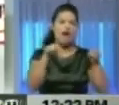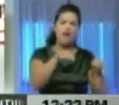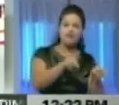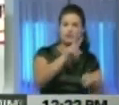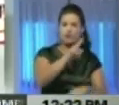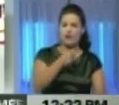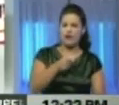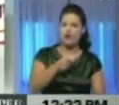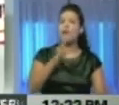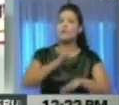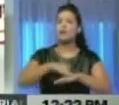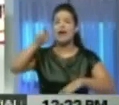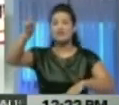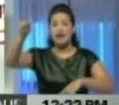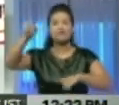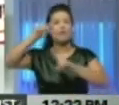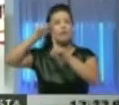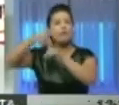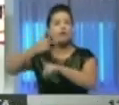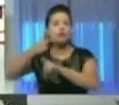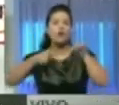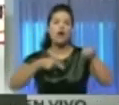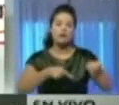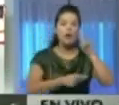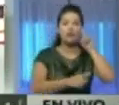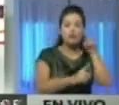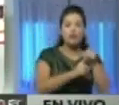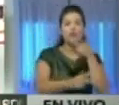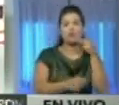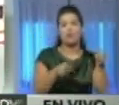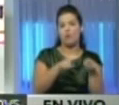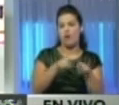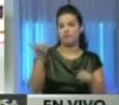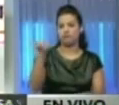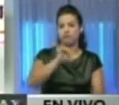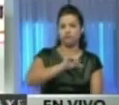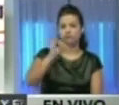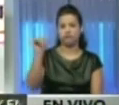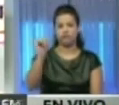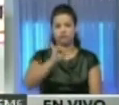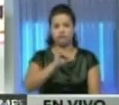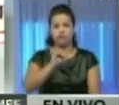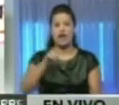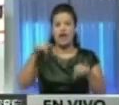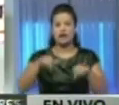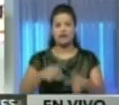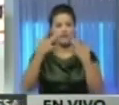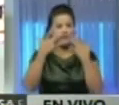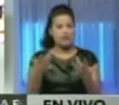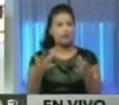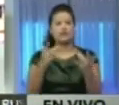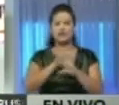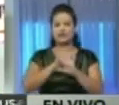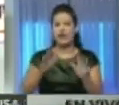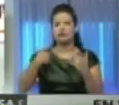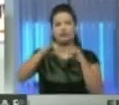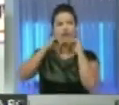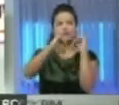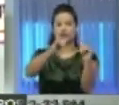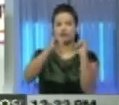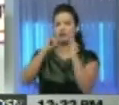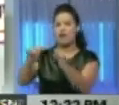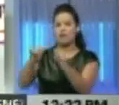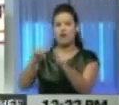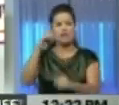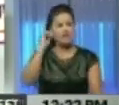político. Lo hemos denunciado y ya son múltiples los hechos que tenemos en este país para reafirmar